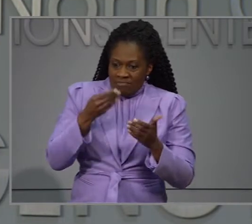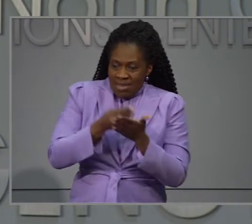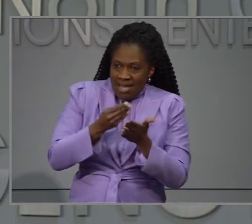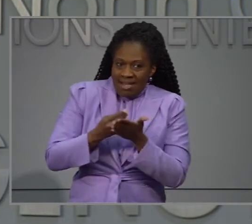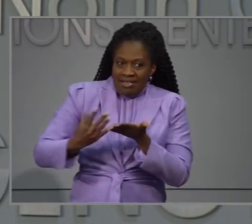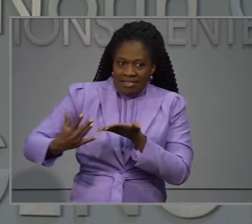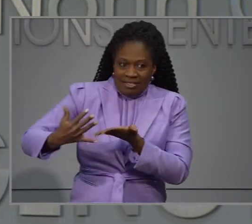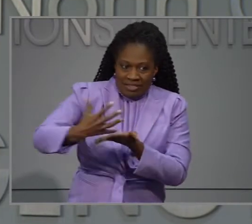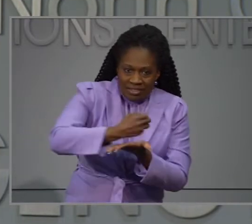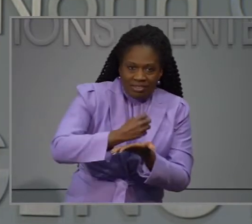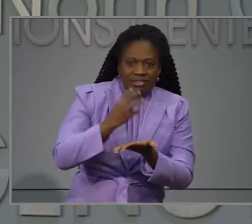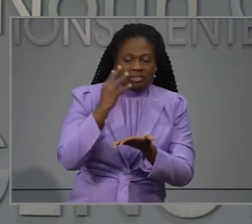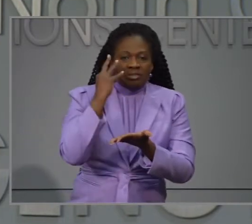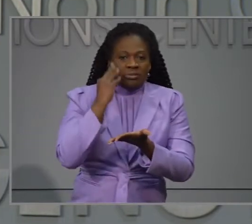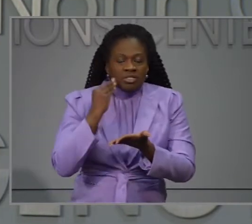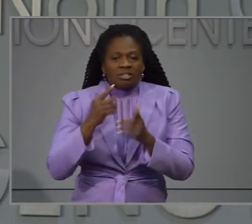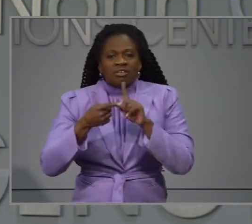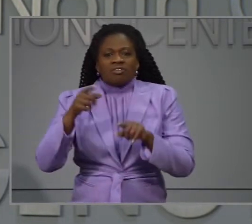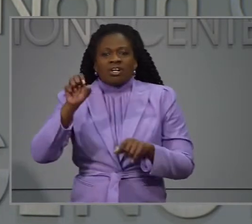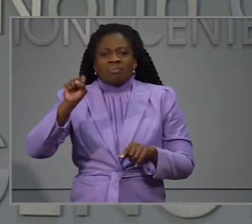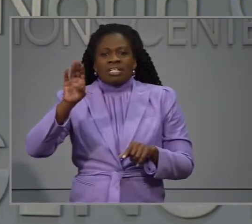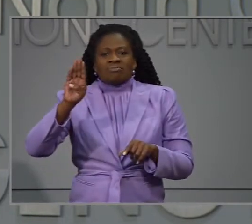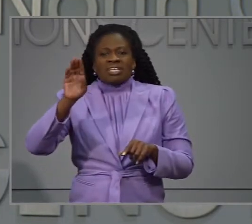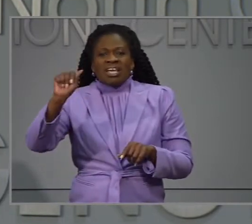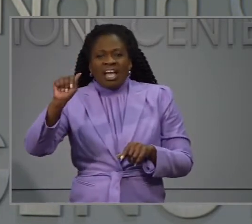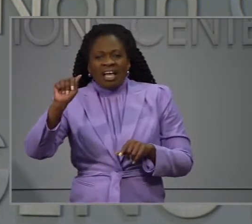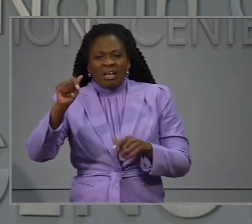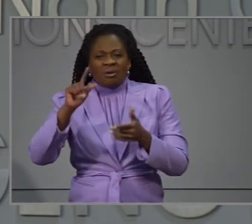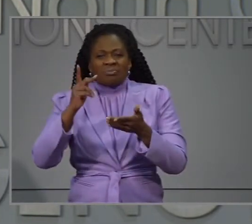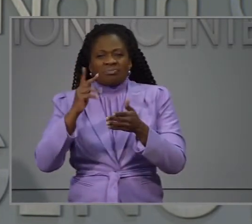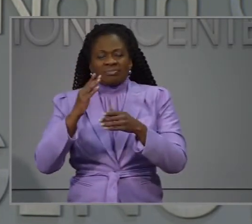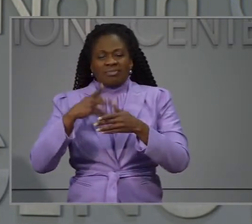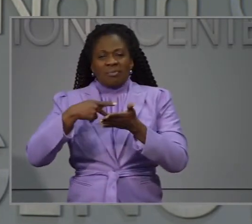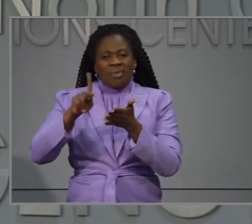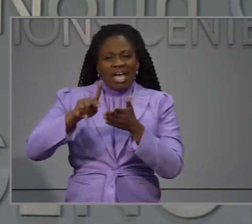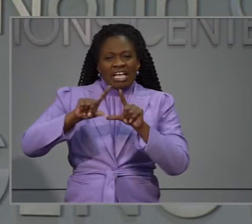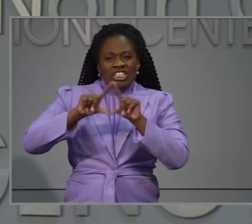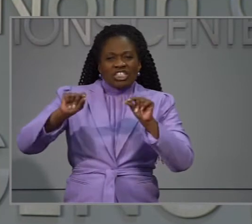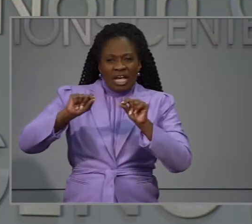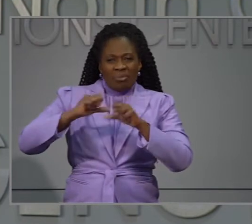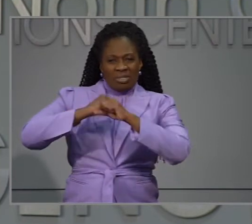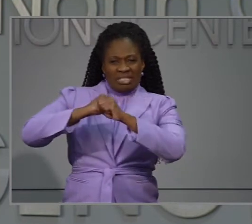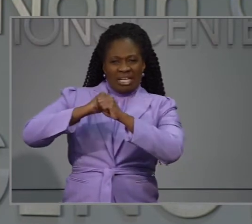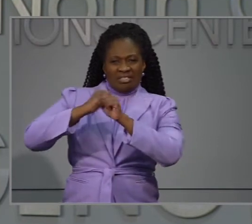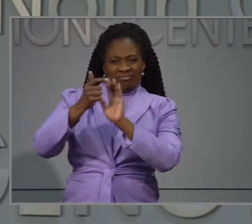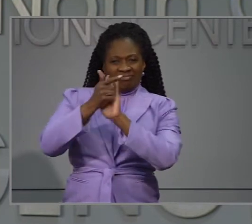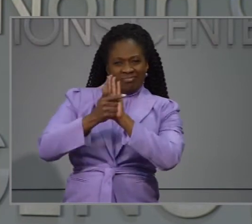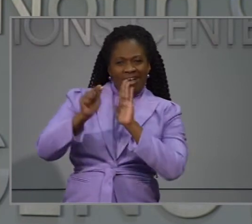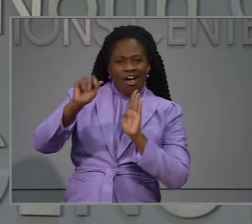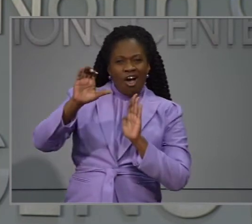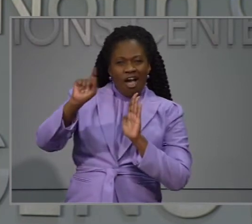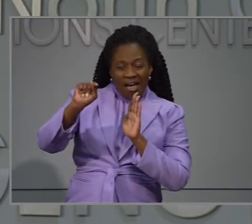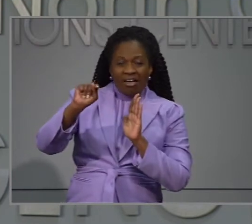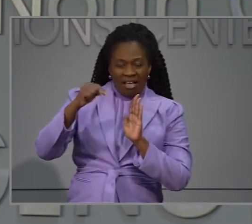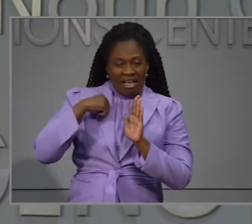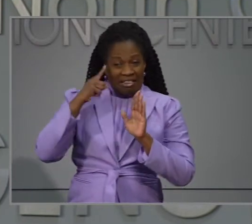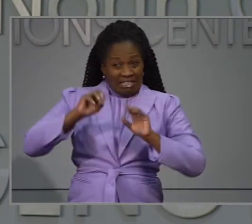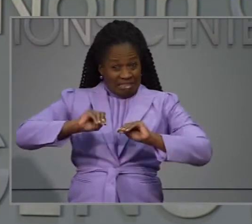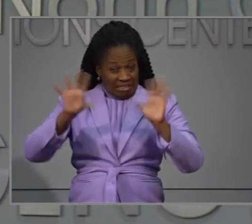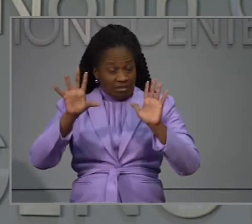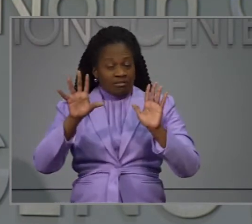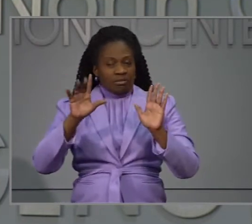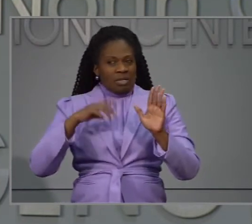comentando sobre los fondos que quieren obtener de la sda y la protección de cheques